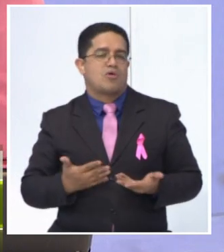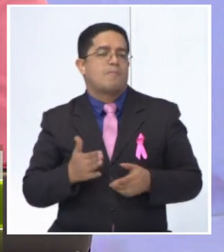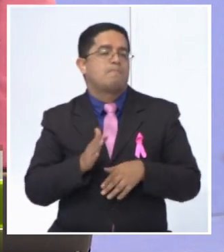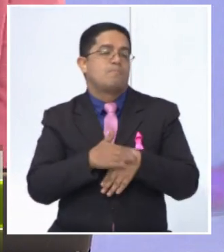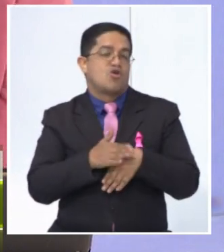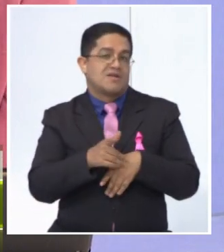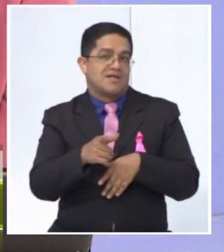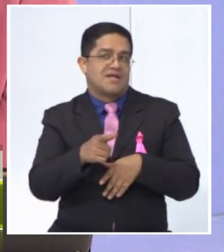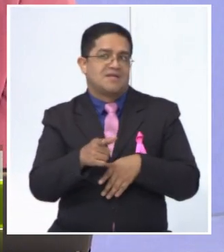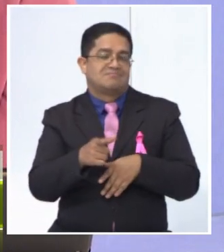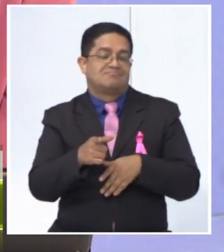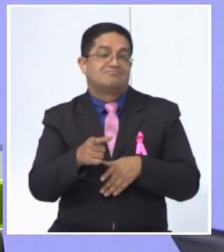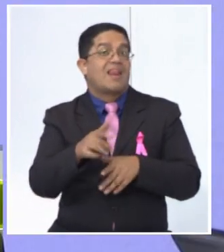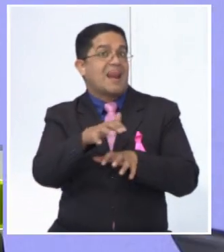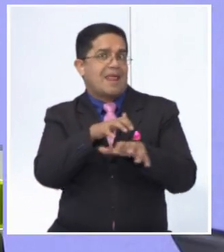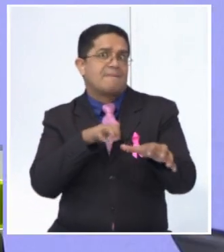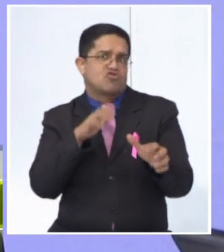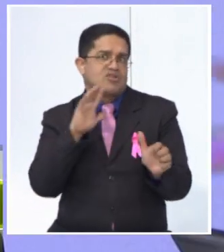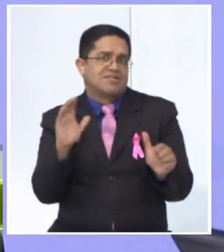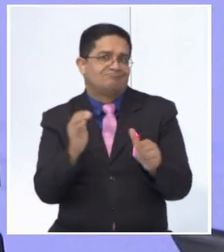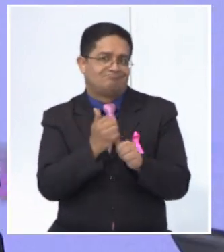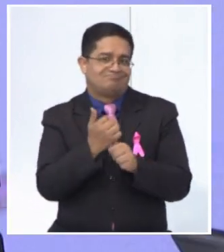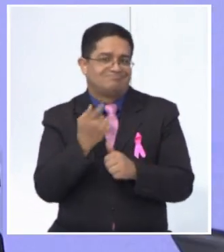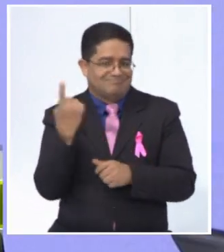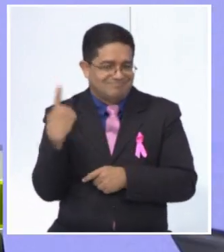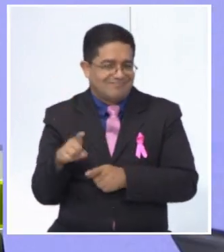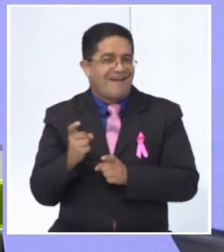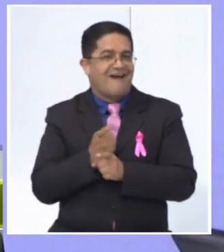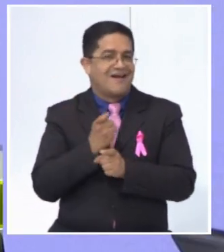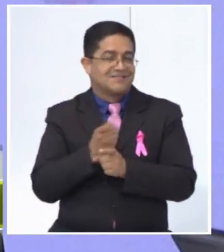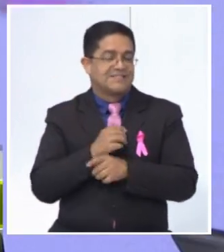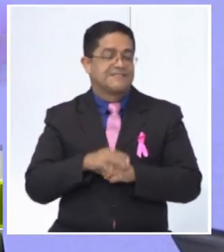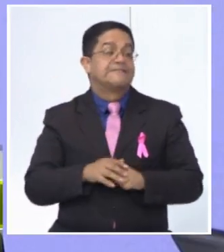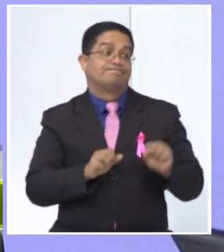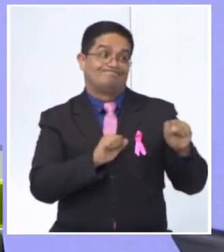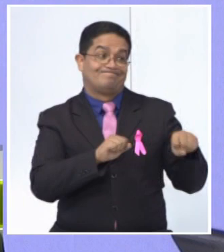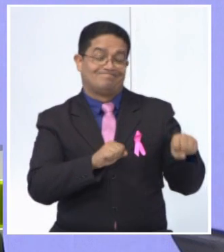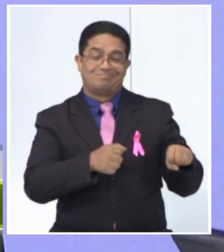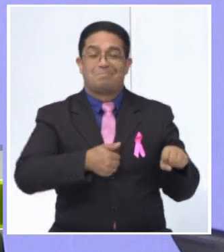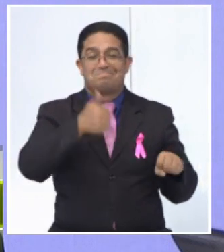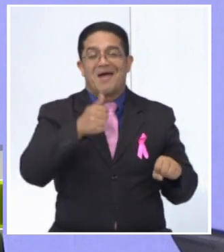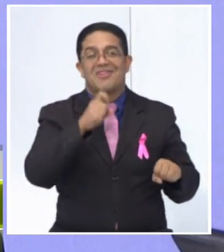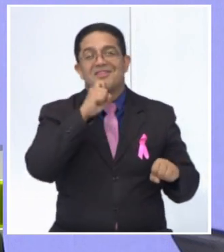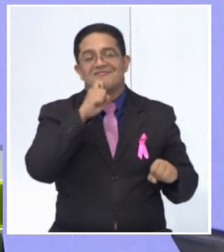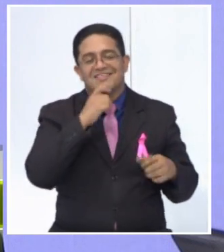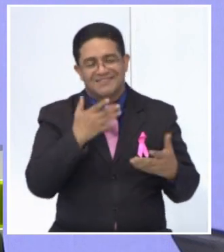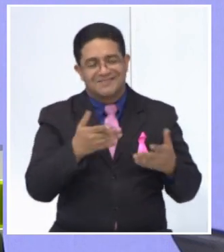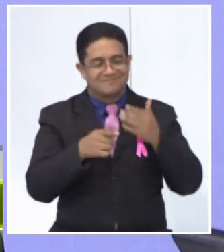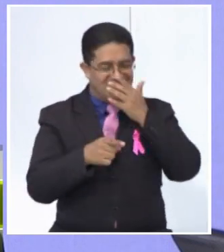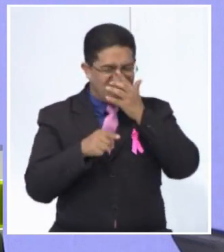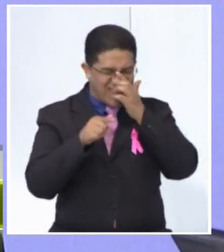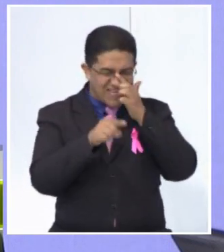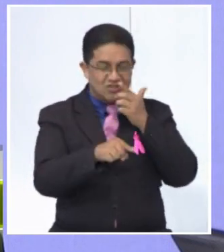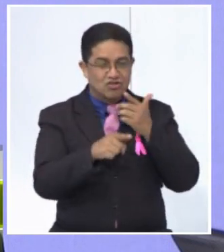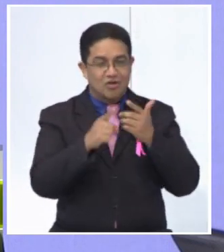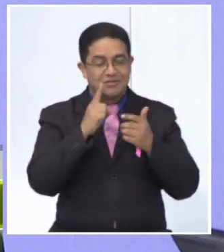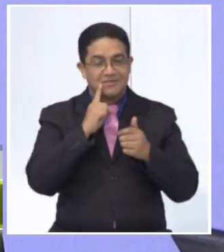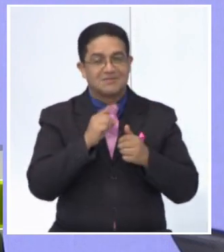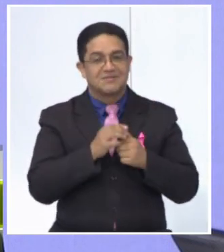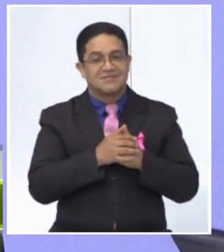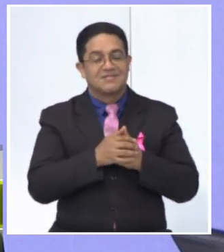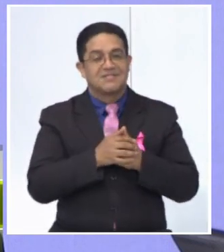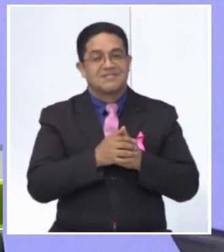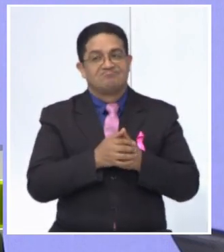¿no? Exactamente. Sí, justamente uno de los momentos más difíciles de las pacientes es cuando se hace evidente a todas